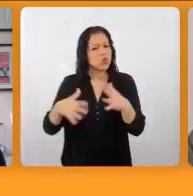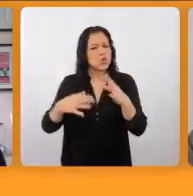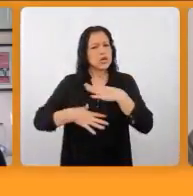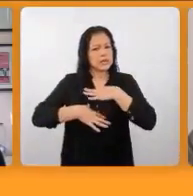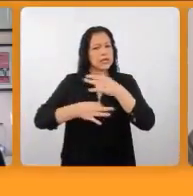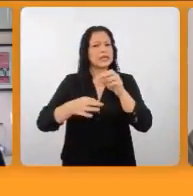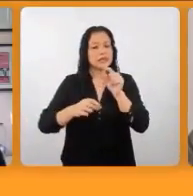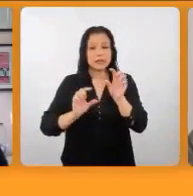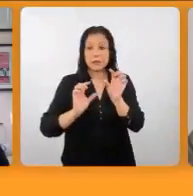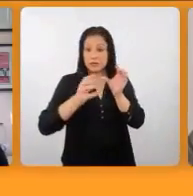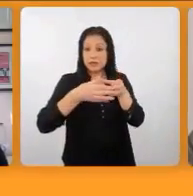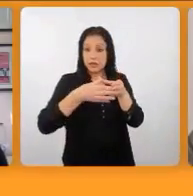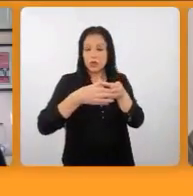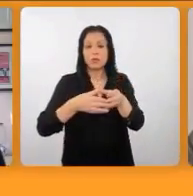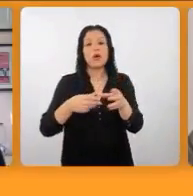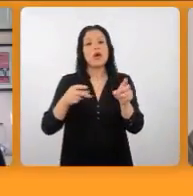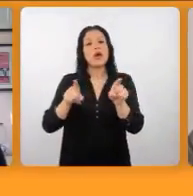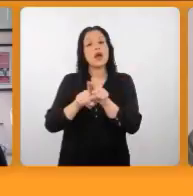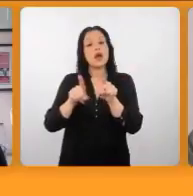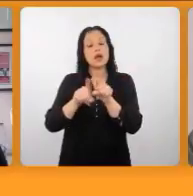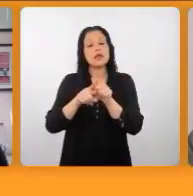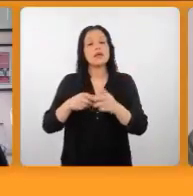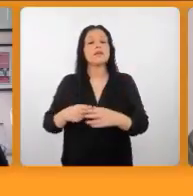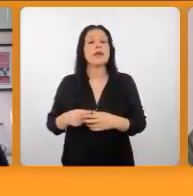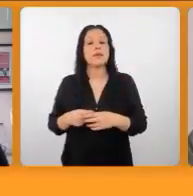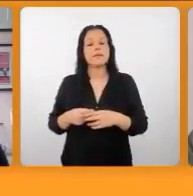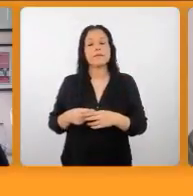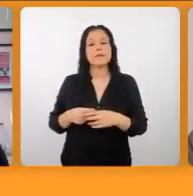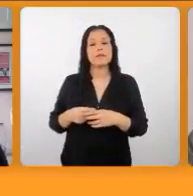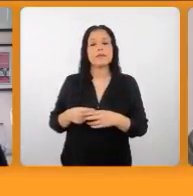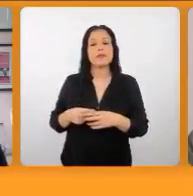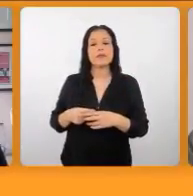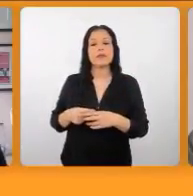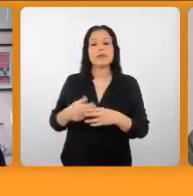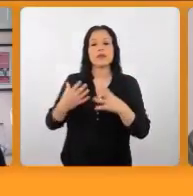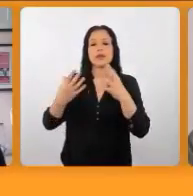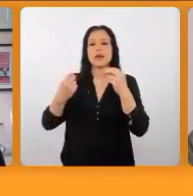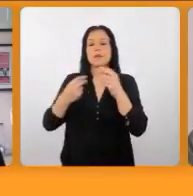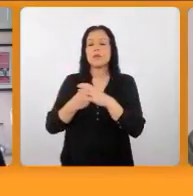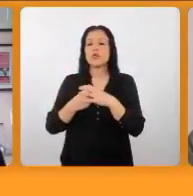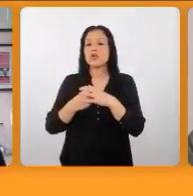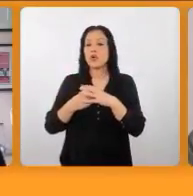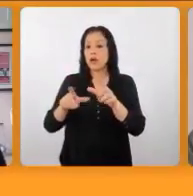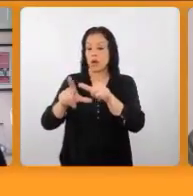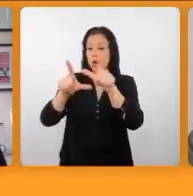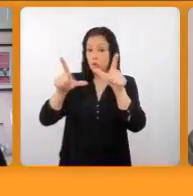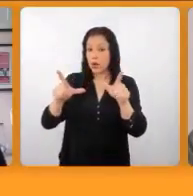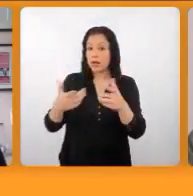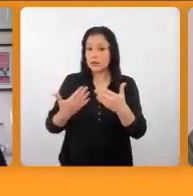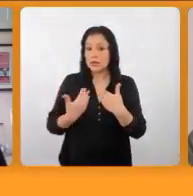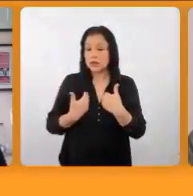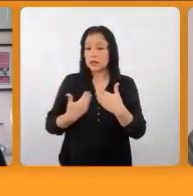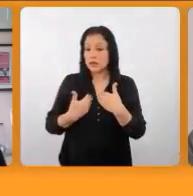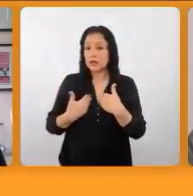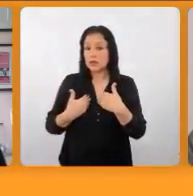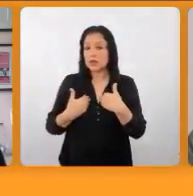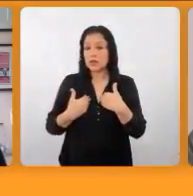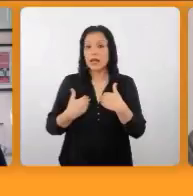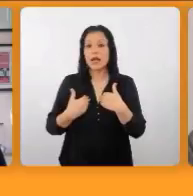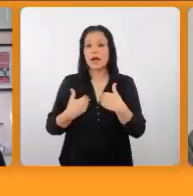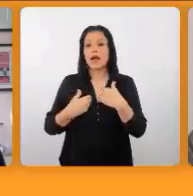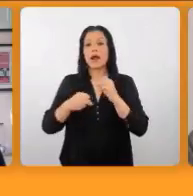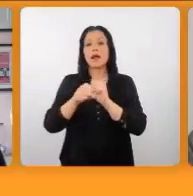este mercado. Y también van a tener mucho énfasis en mercados que justamente tengan la pandemia